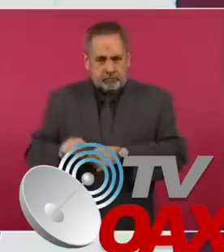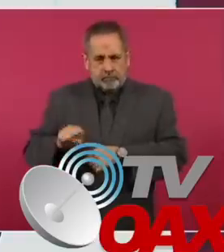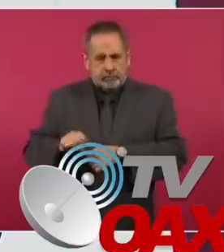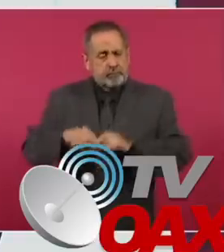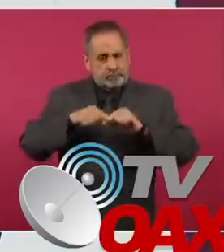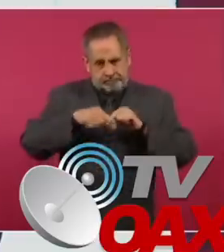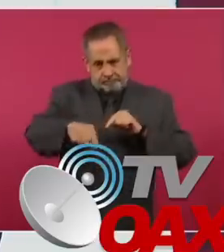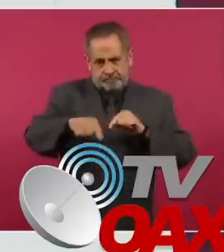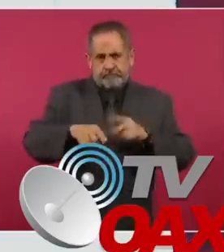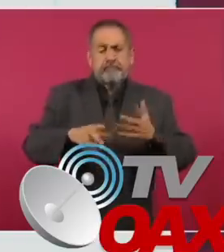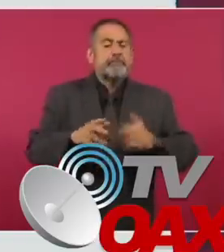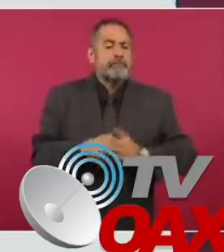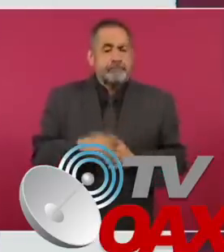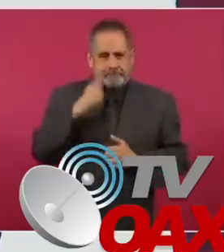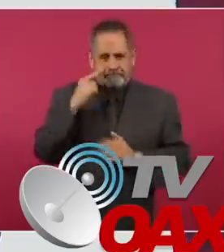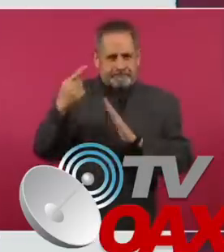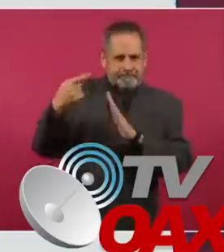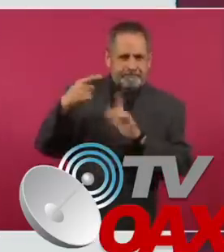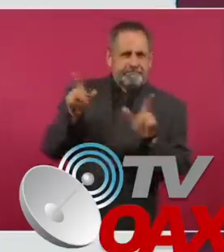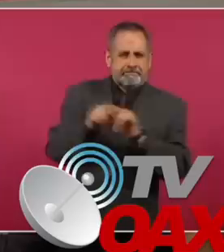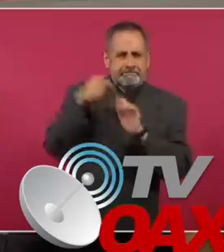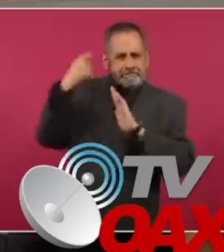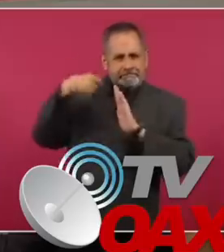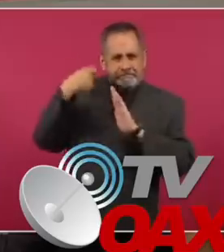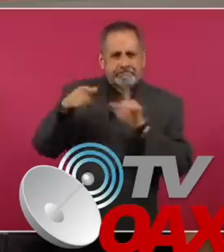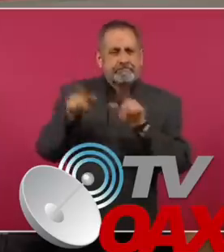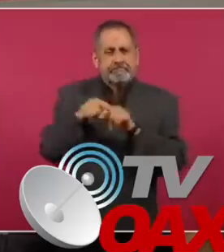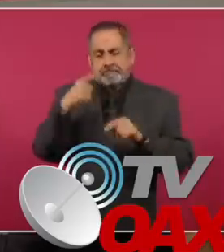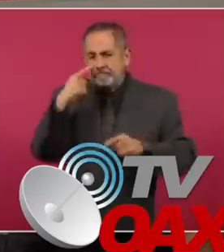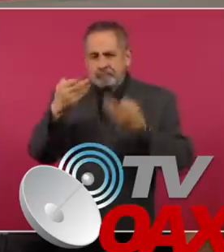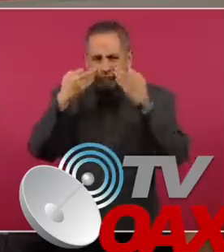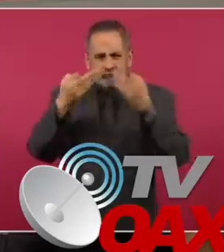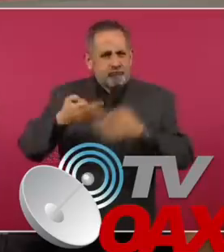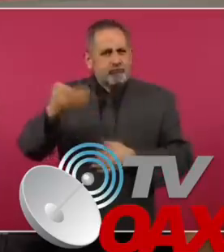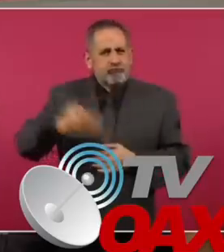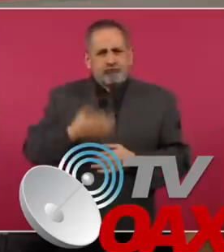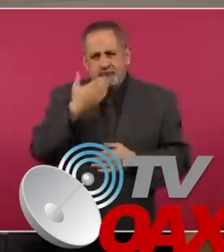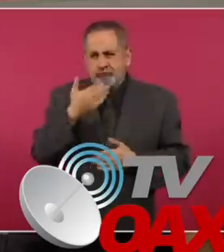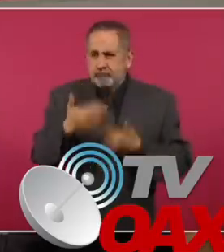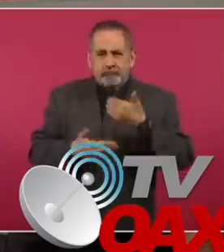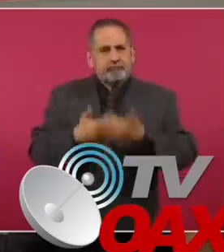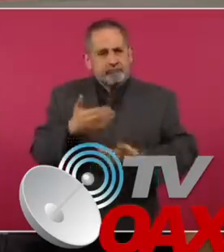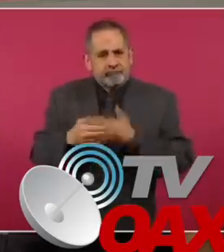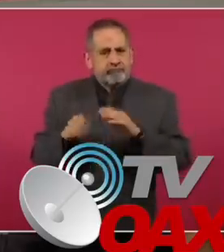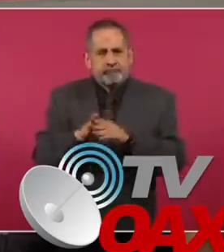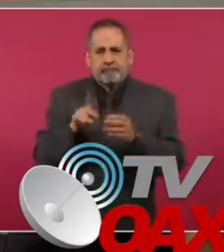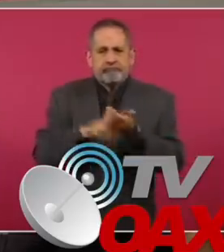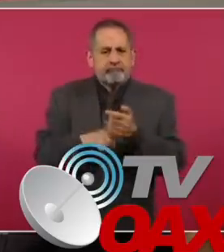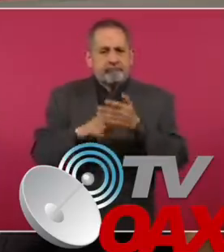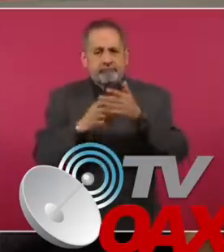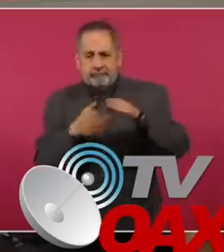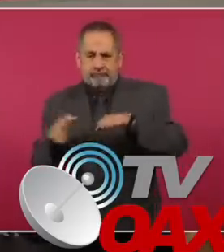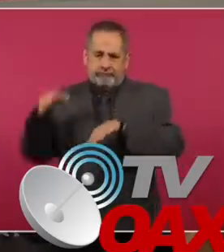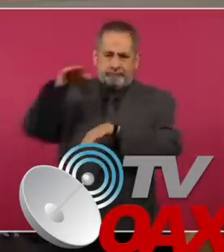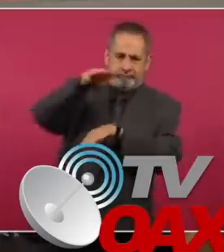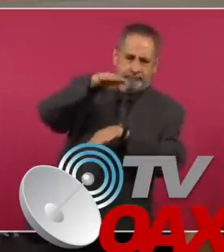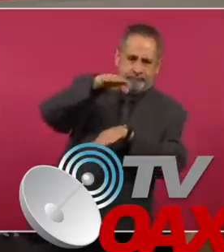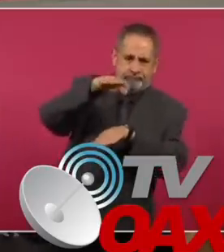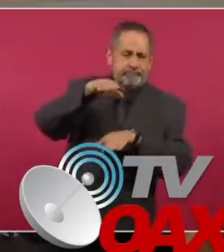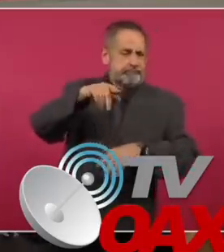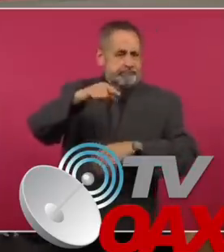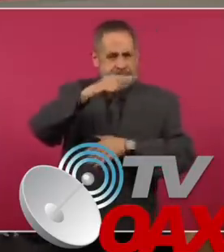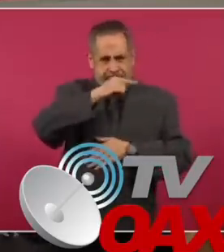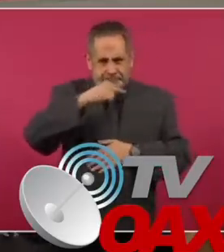sentido, vamos a pasar un pequeño video a donde se verifica estos avances del viaducto elevado del tramo